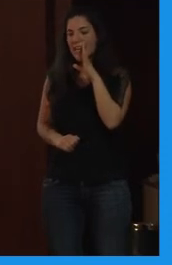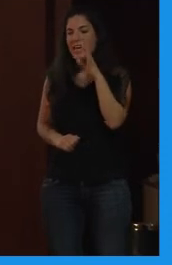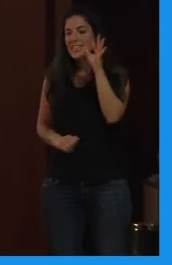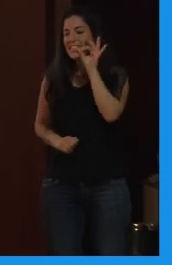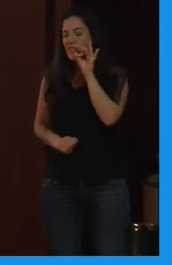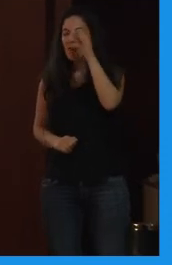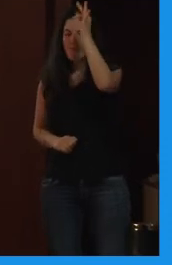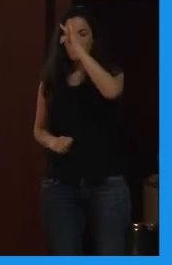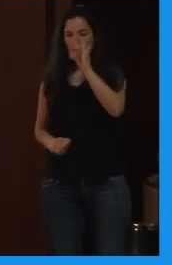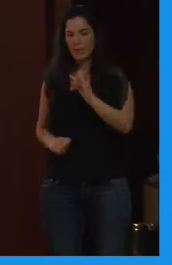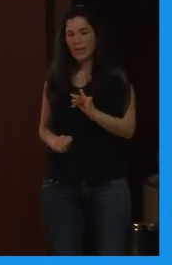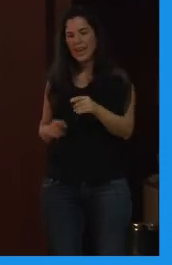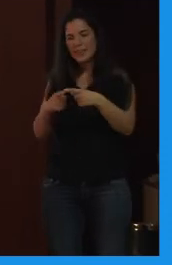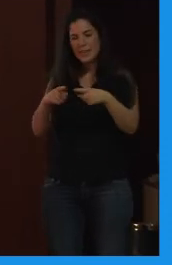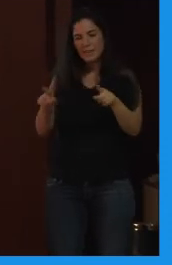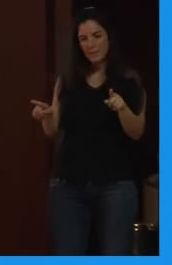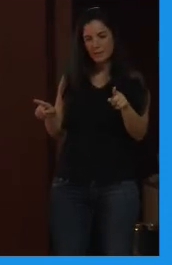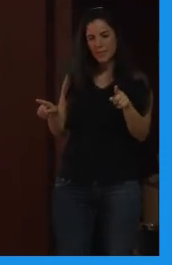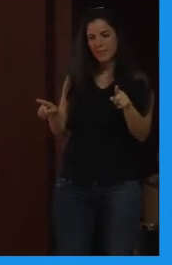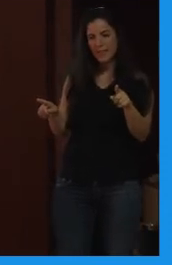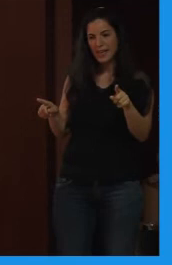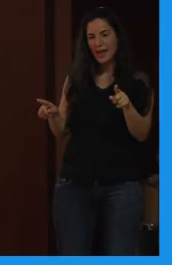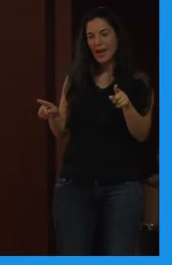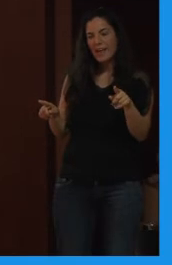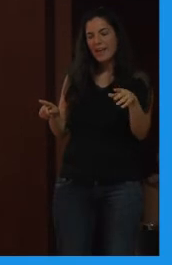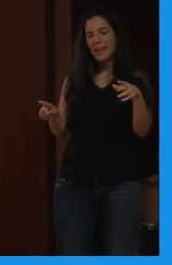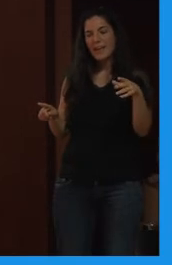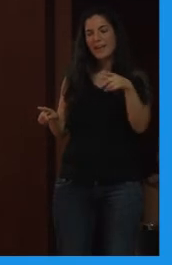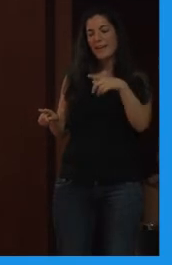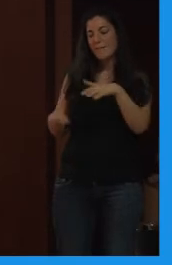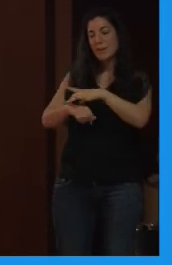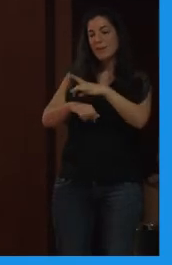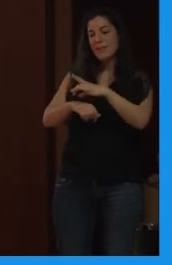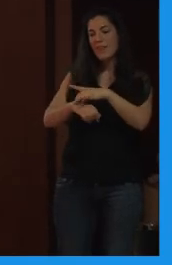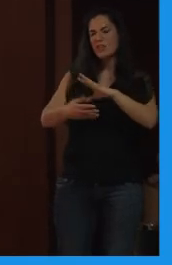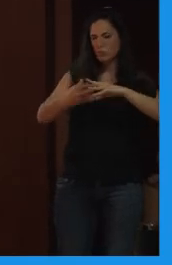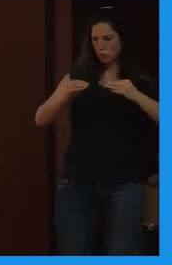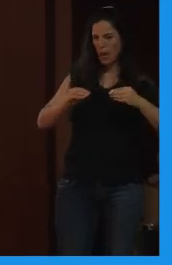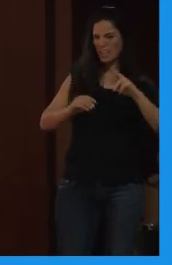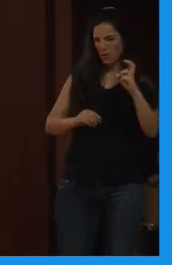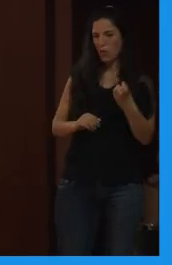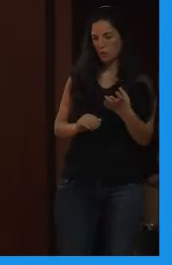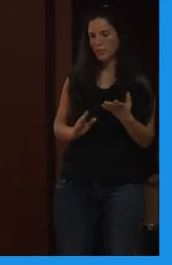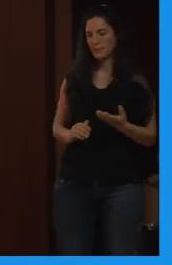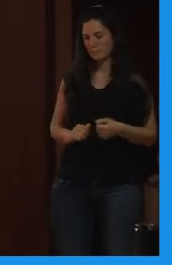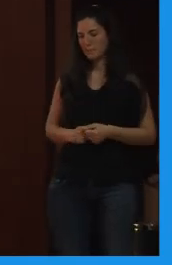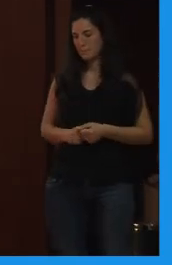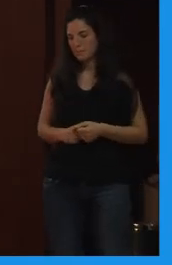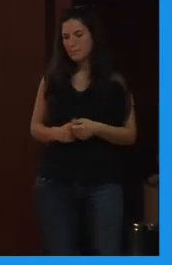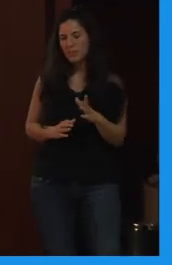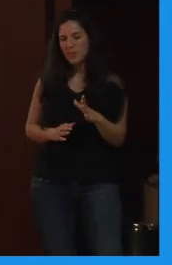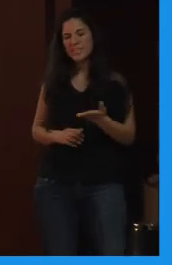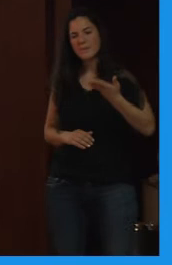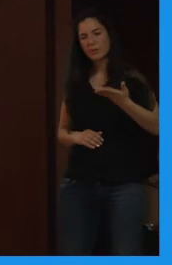cuadros depresivos, independientes de otras patologías de tipo muscular. Es importante que la enfermedad afecta al